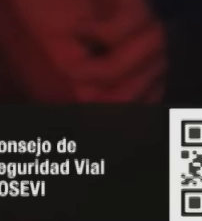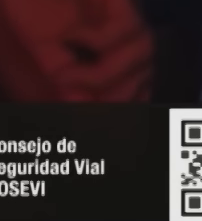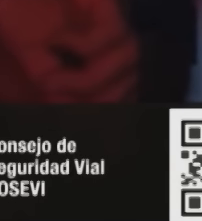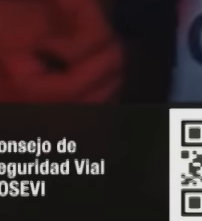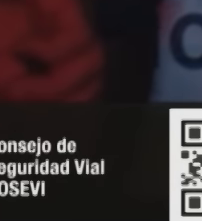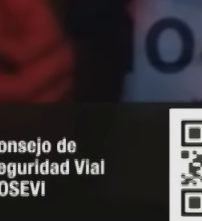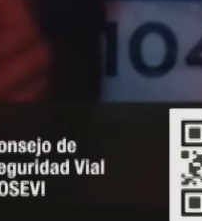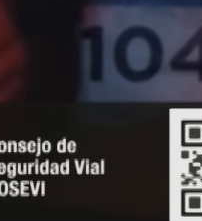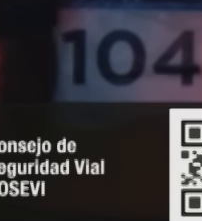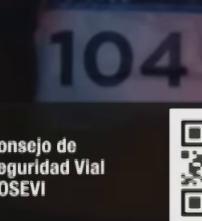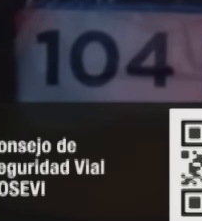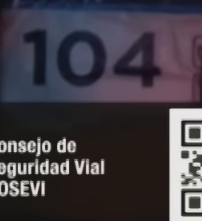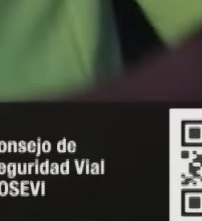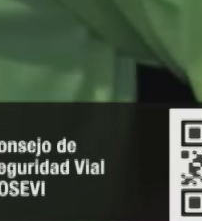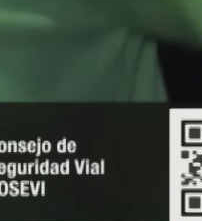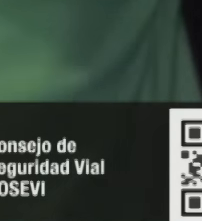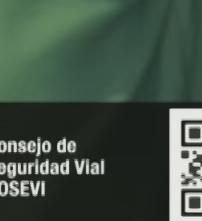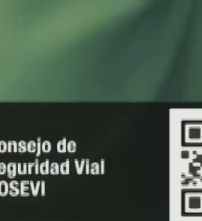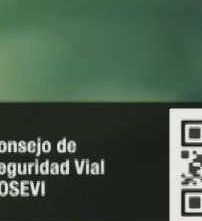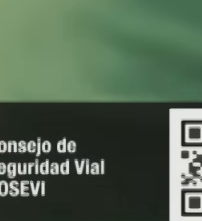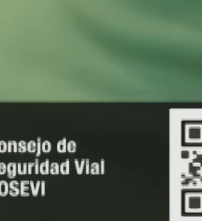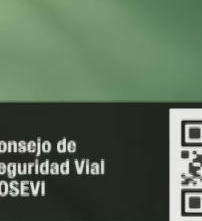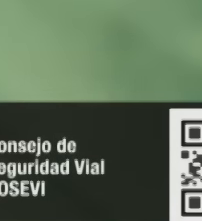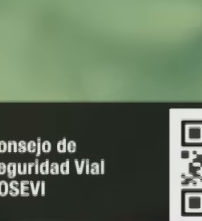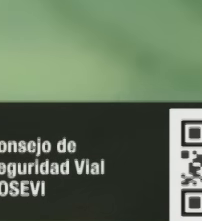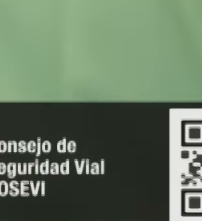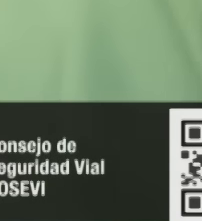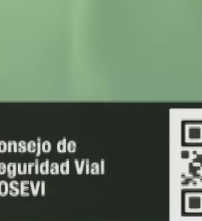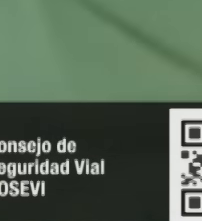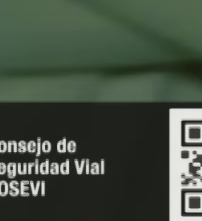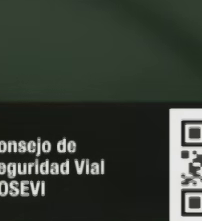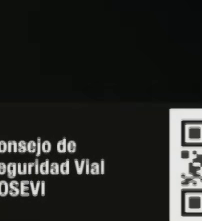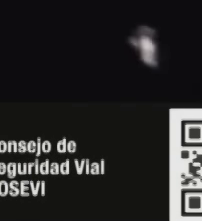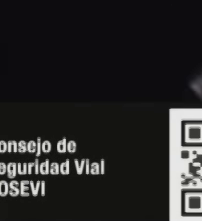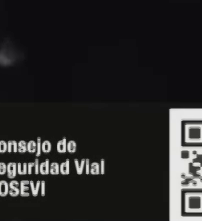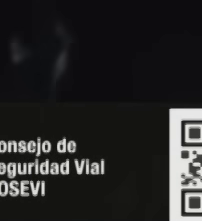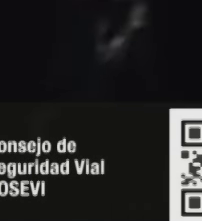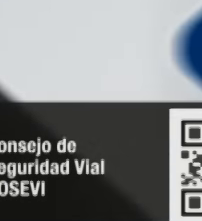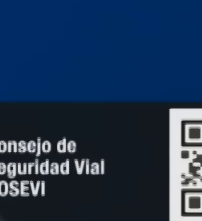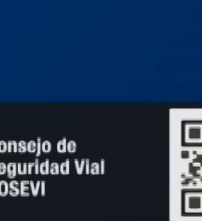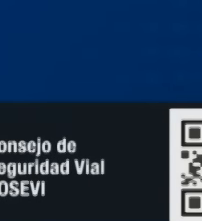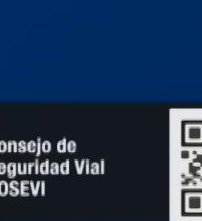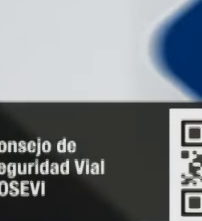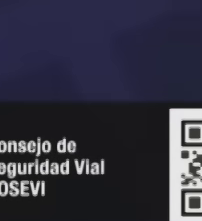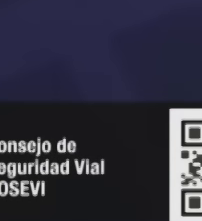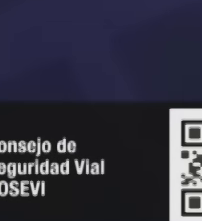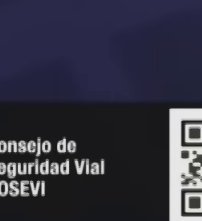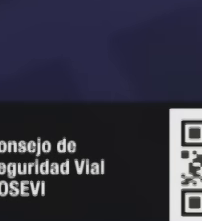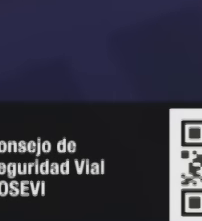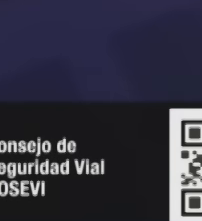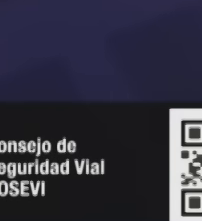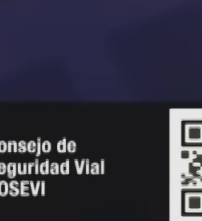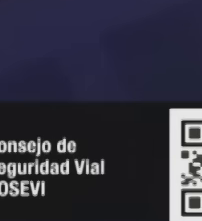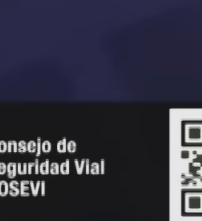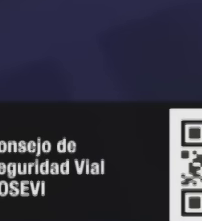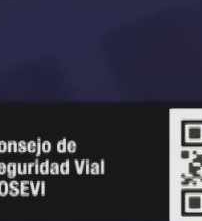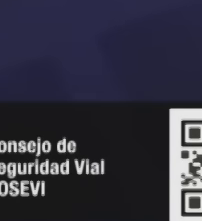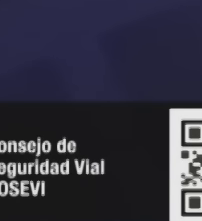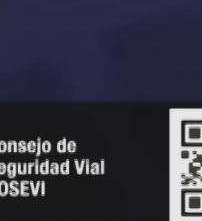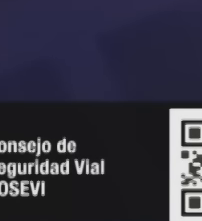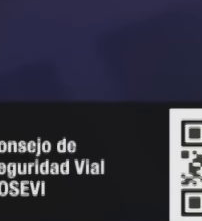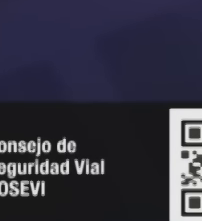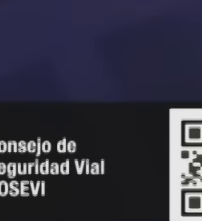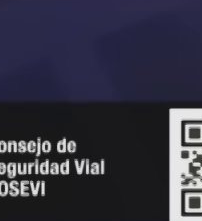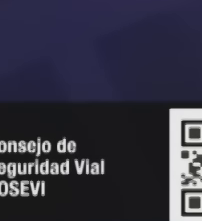s s Así que vamos a a escuchar parte de este evento que se va a realizar el próximo 20 de octubre sera como la segunda edición del Samsung